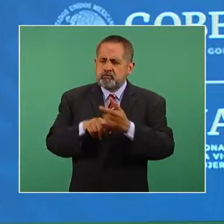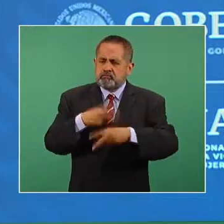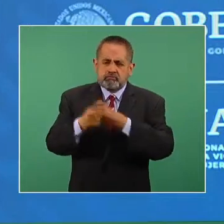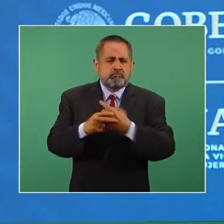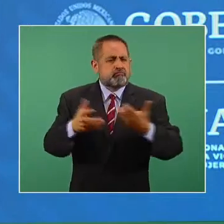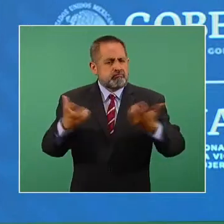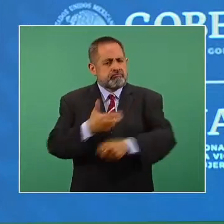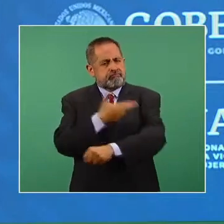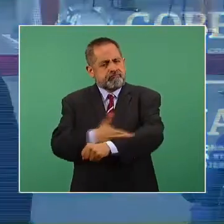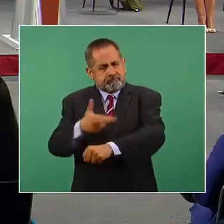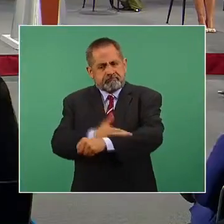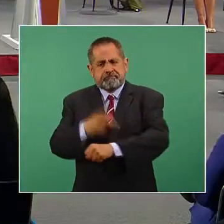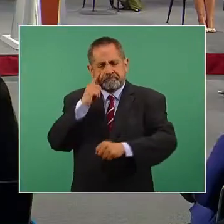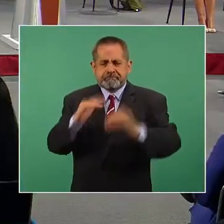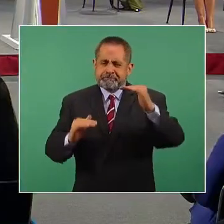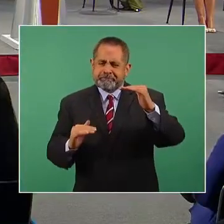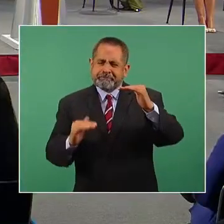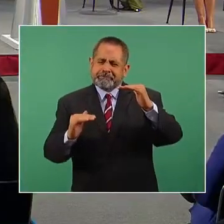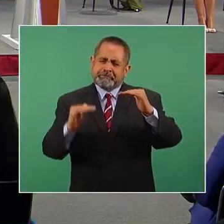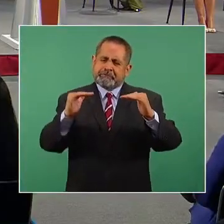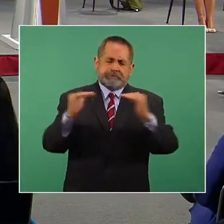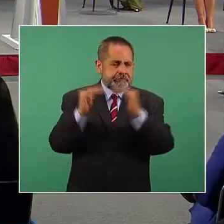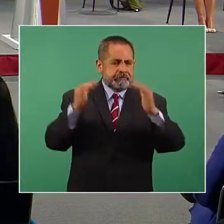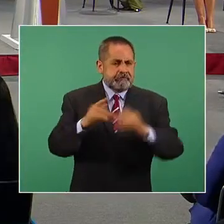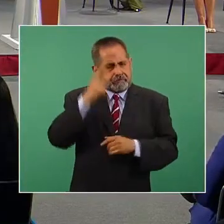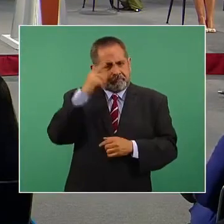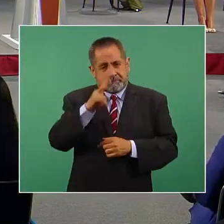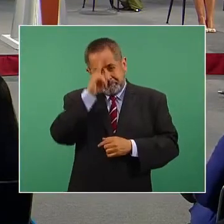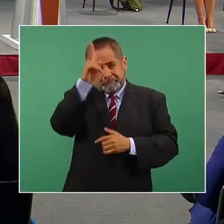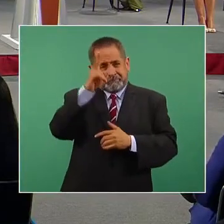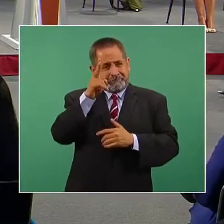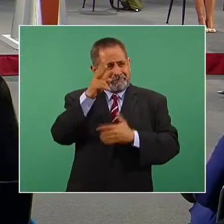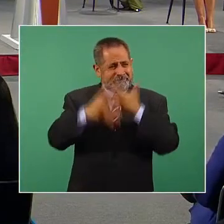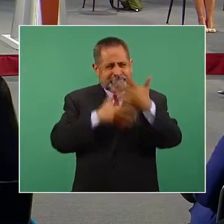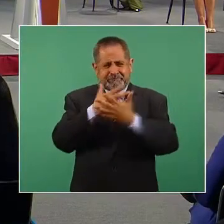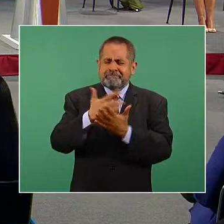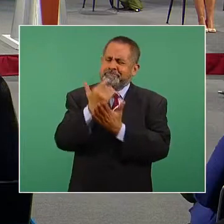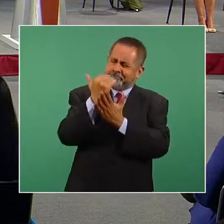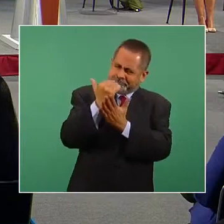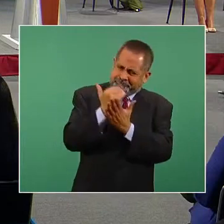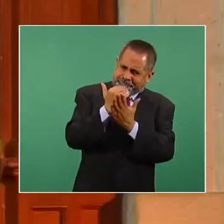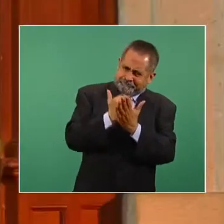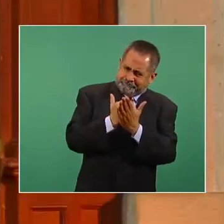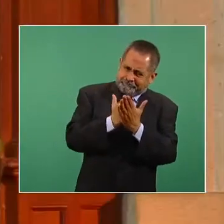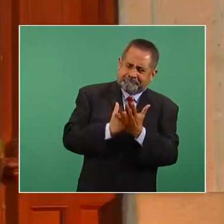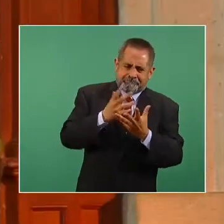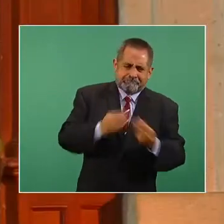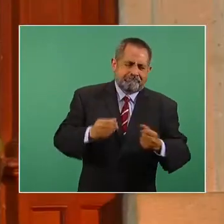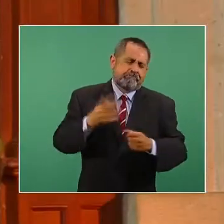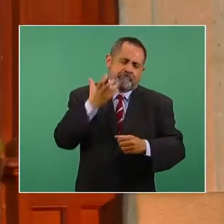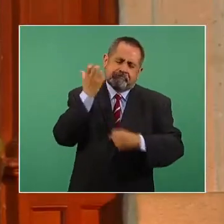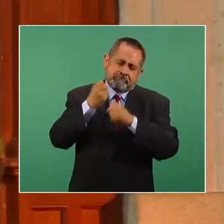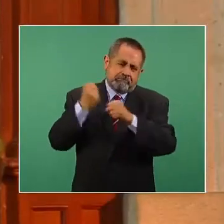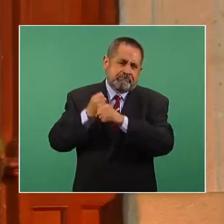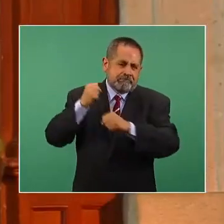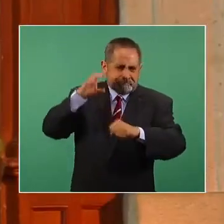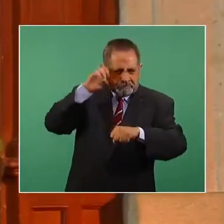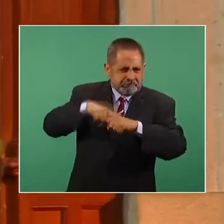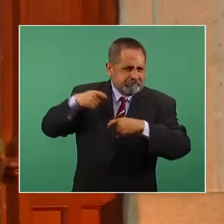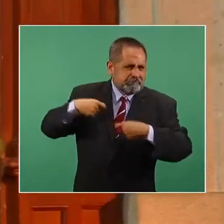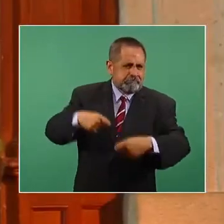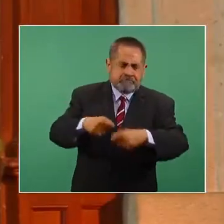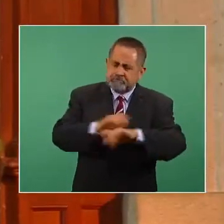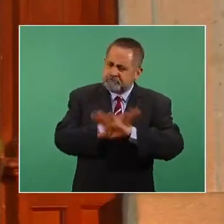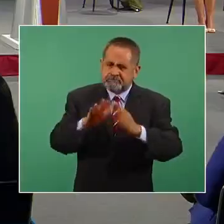acortar los niveles de violencia que son estructurales, que son históricos, que son culturales, que viven